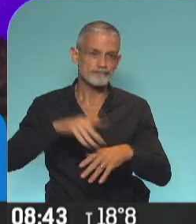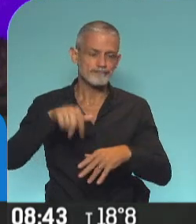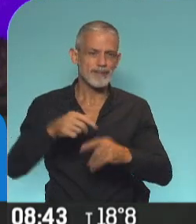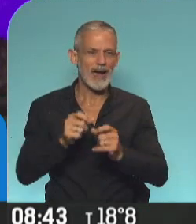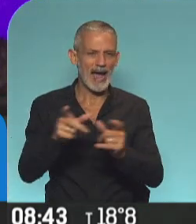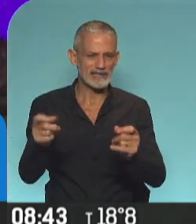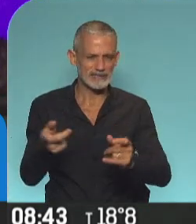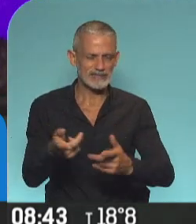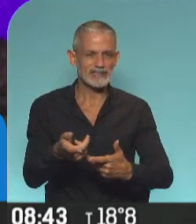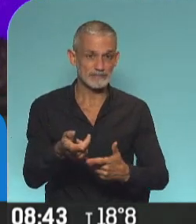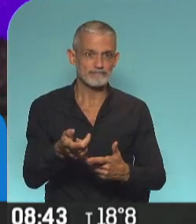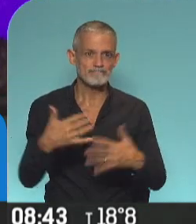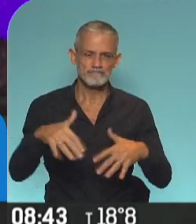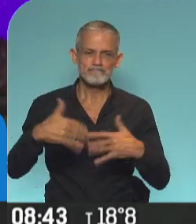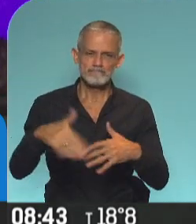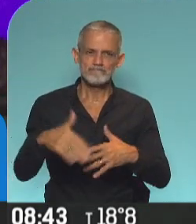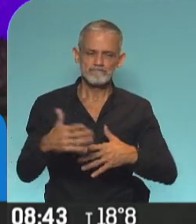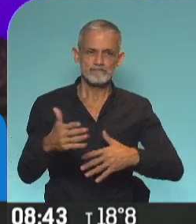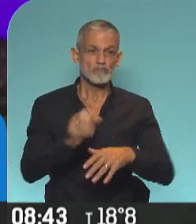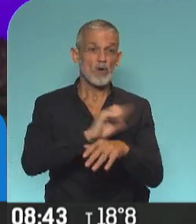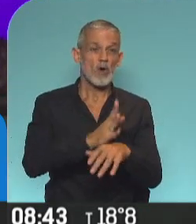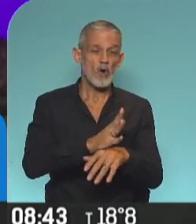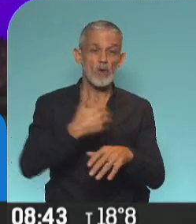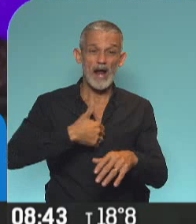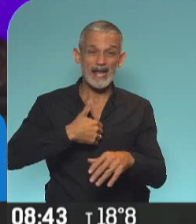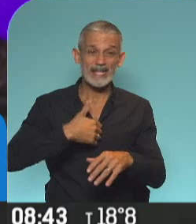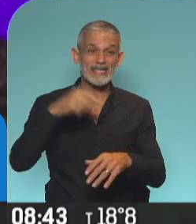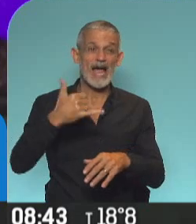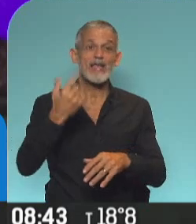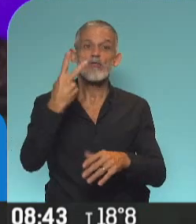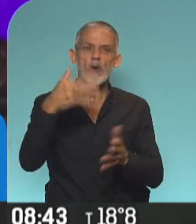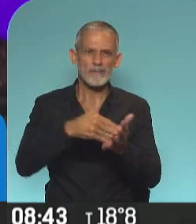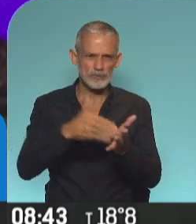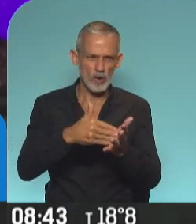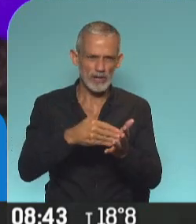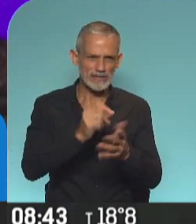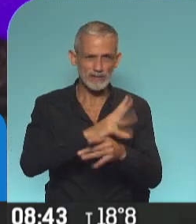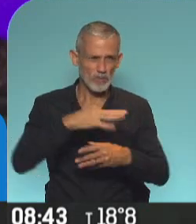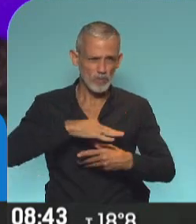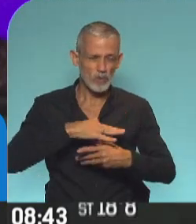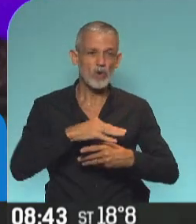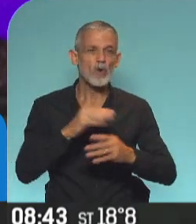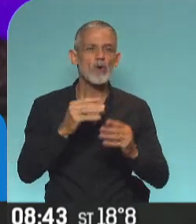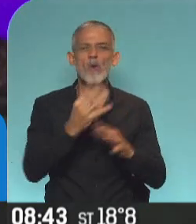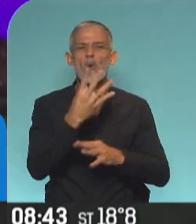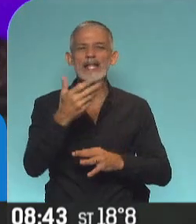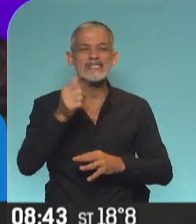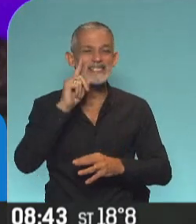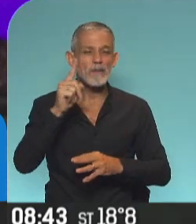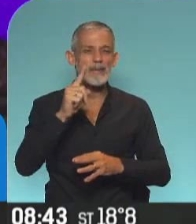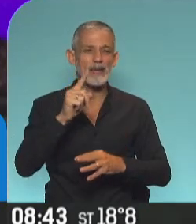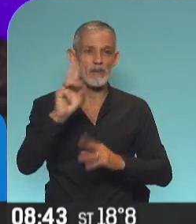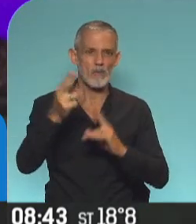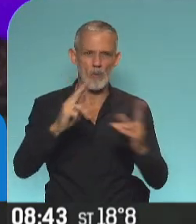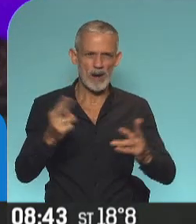porque fíjate que el coronavirus en argentina hoy en día hay 2 millones de casos si con 46 mil muertes en un año